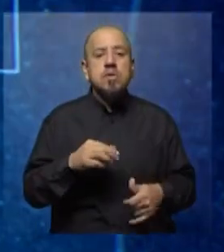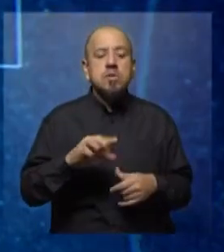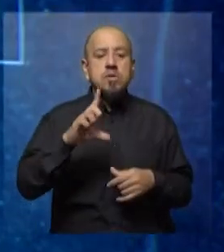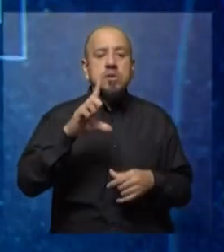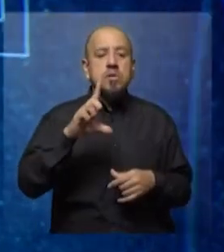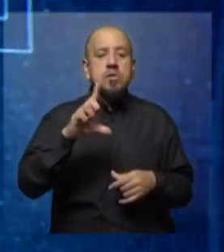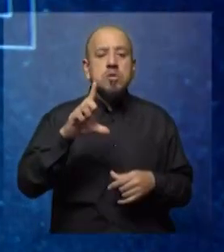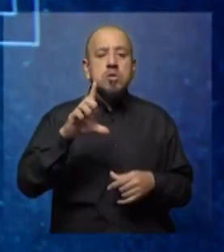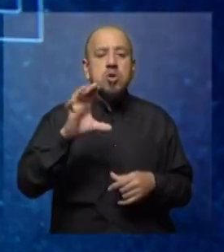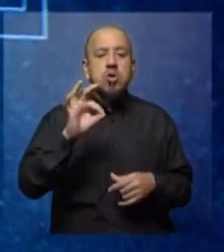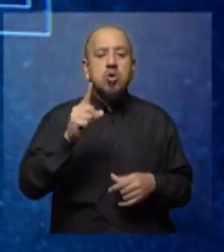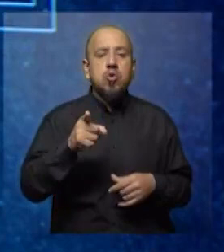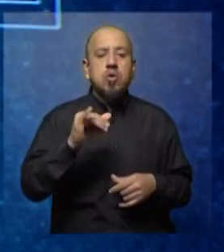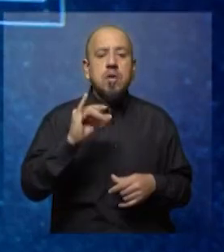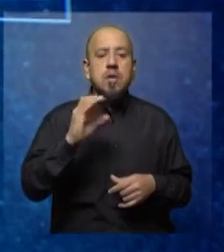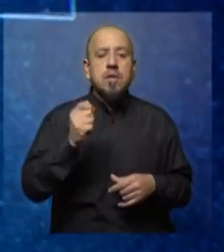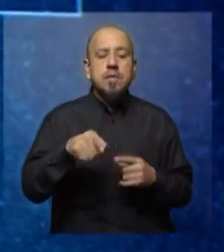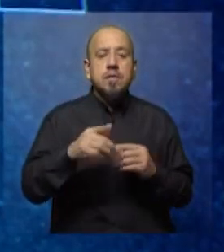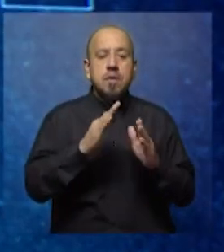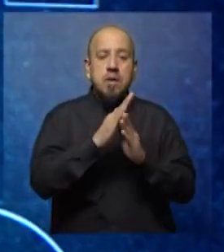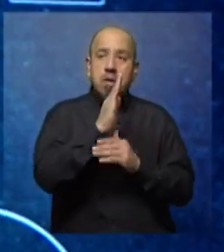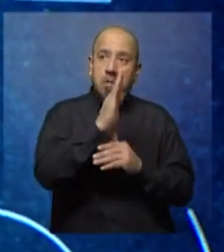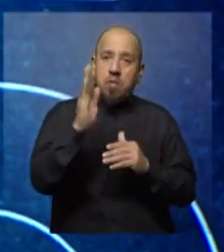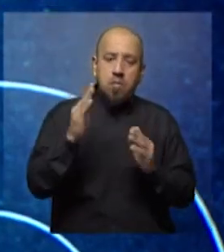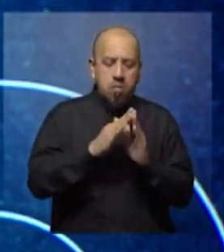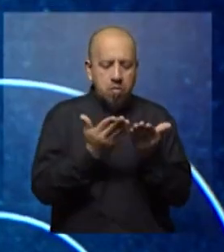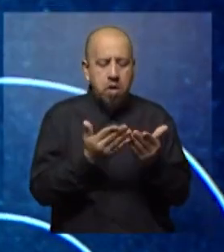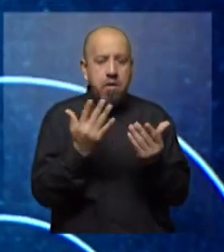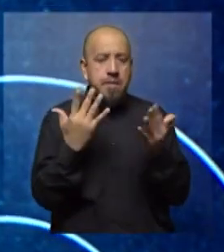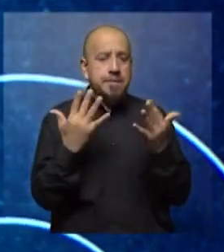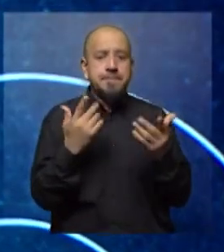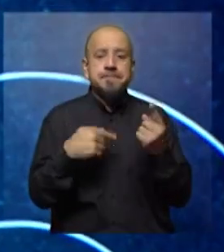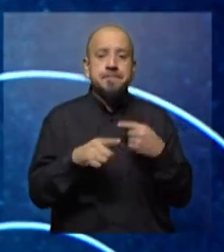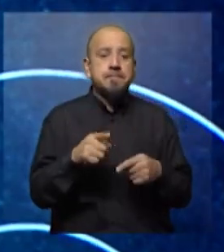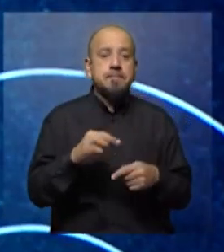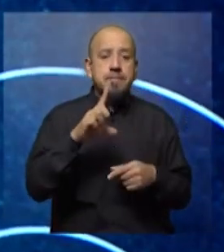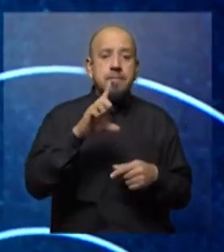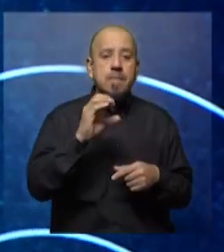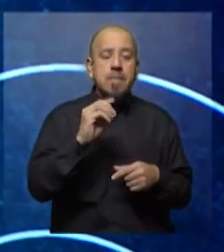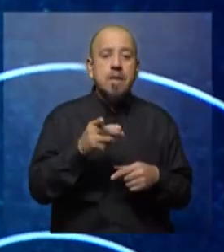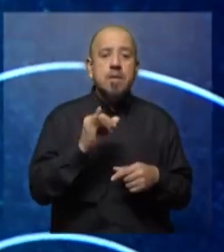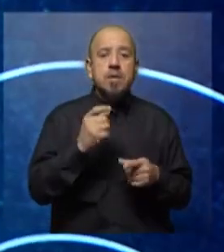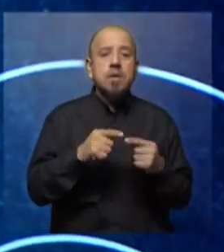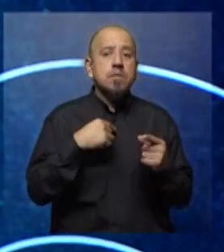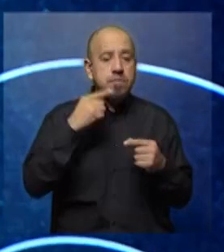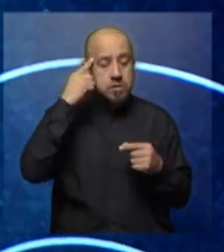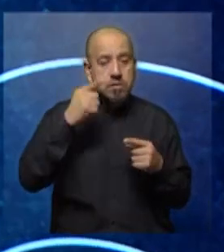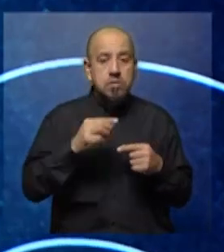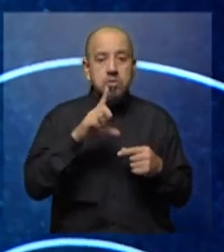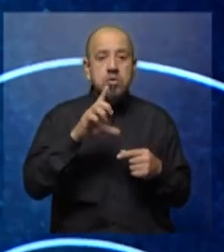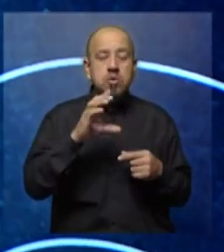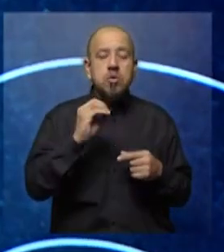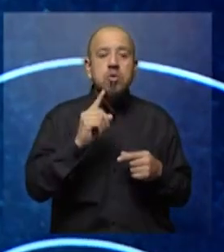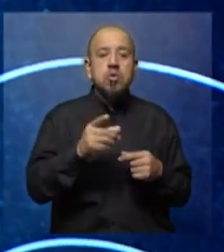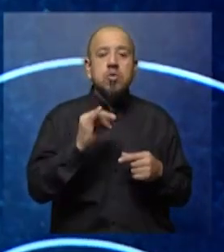lógica en su título el libro trata es un manual o un texto de lógica de lo que comúnmente entendemos por lógica